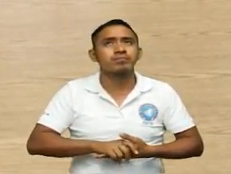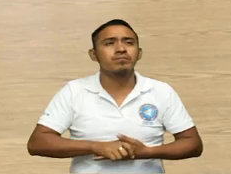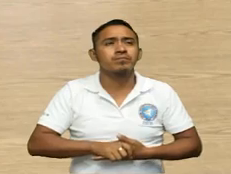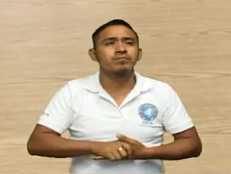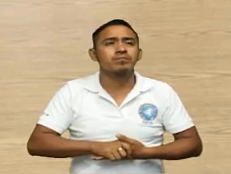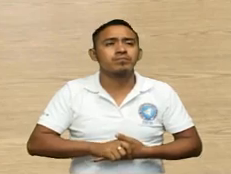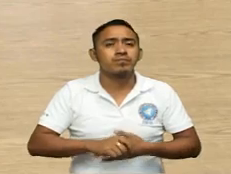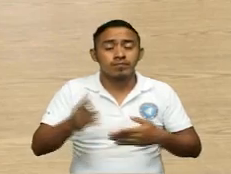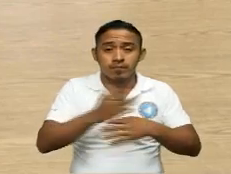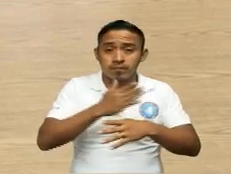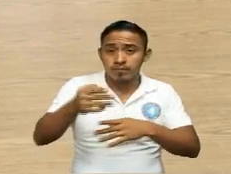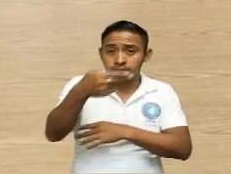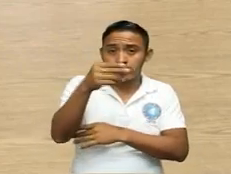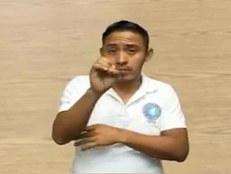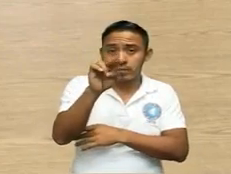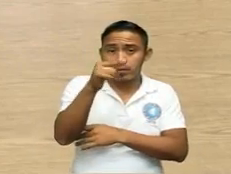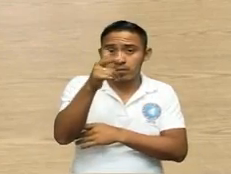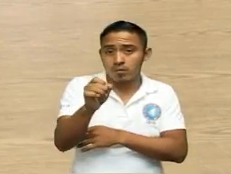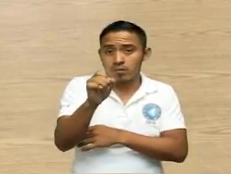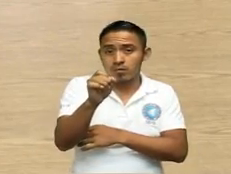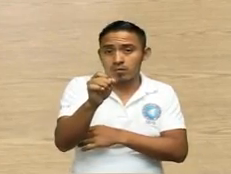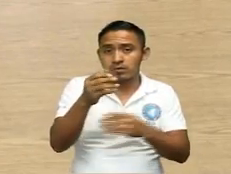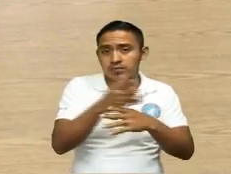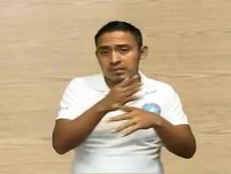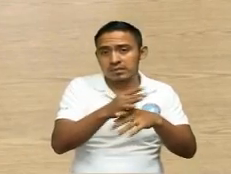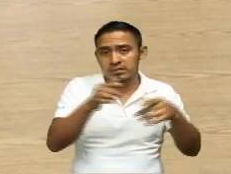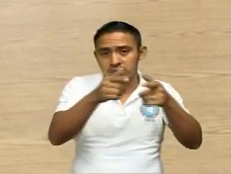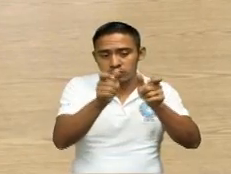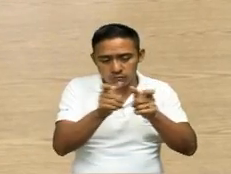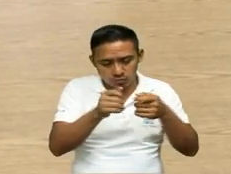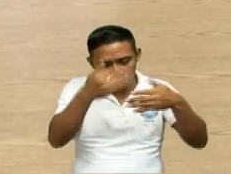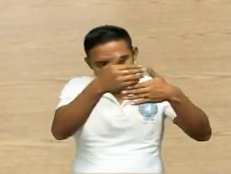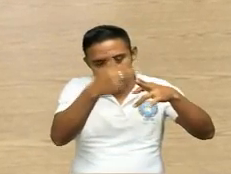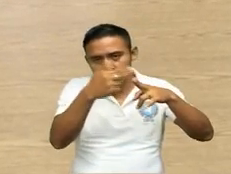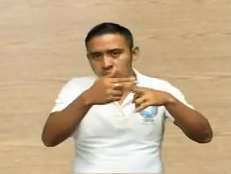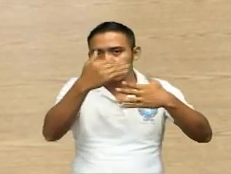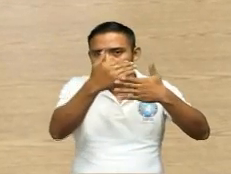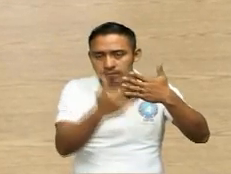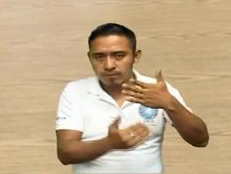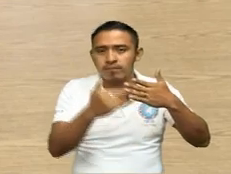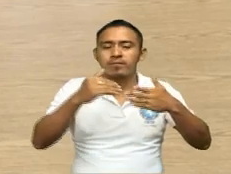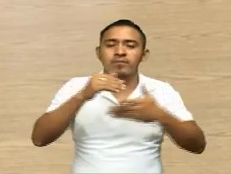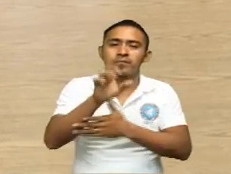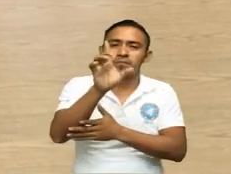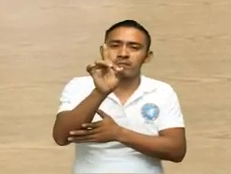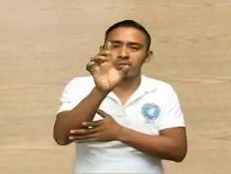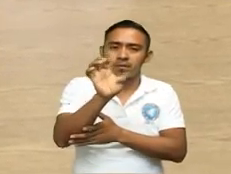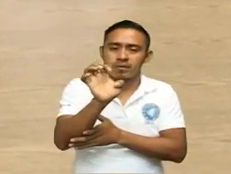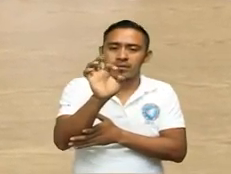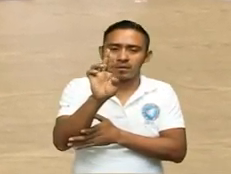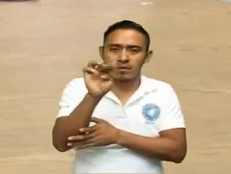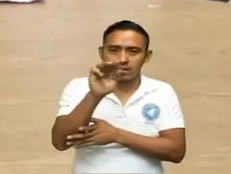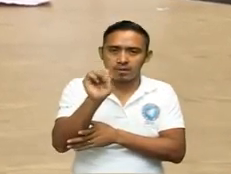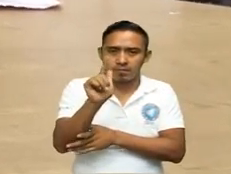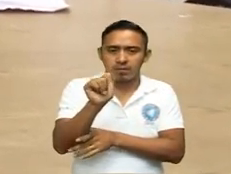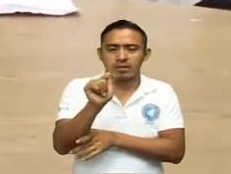Los hongos, realmente que su nombre se clasifican como dermatomicosis superficiales o micosis